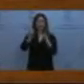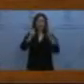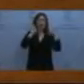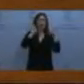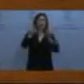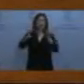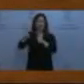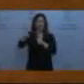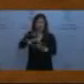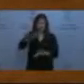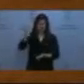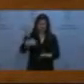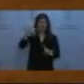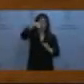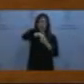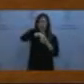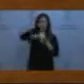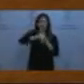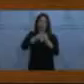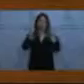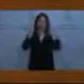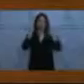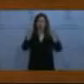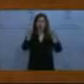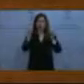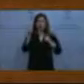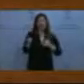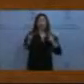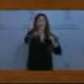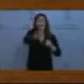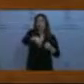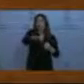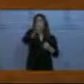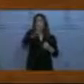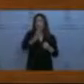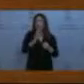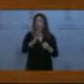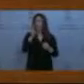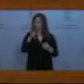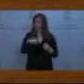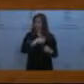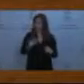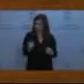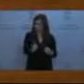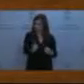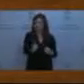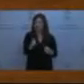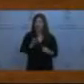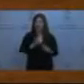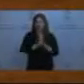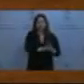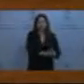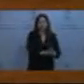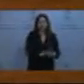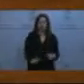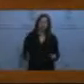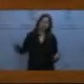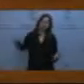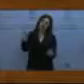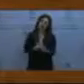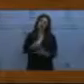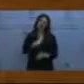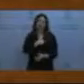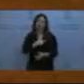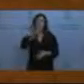está en el sistema. Y ustedes, pues parece que no quieren reconocerlo. Por otra parte, vuelven con la comisión de la verdad.